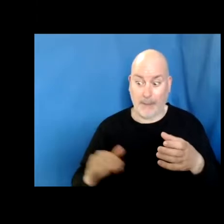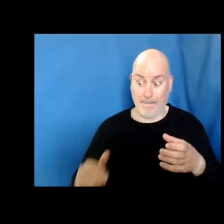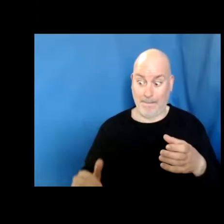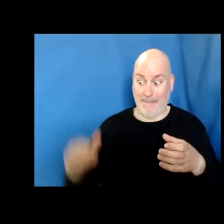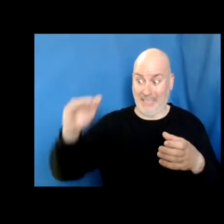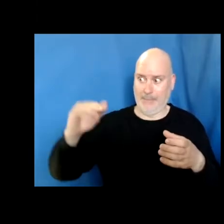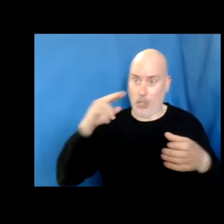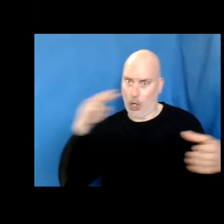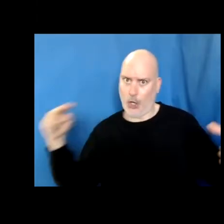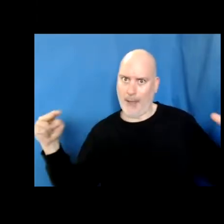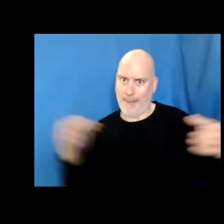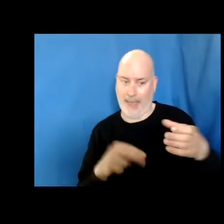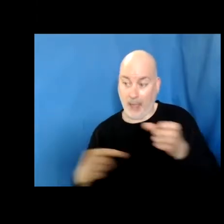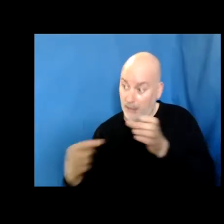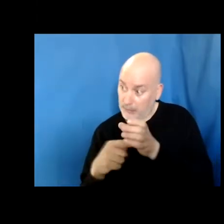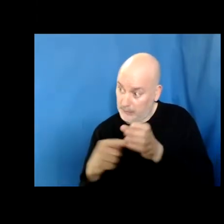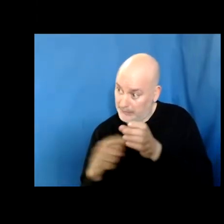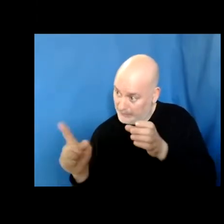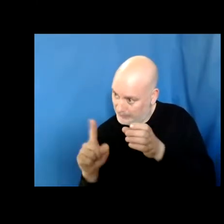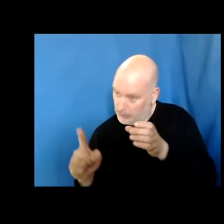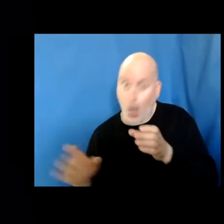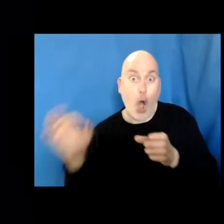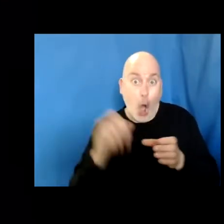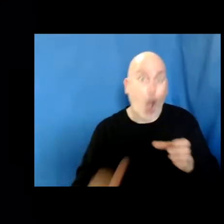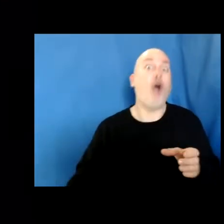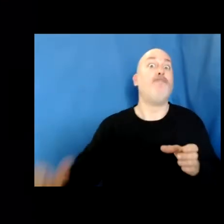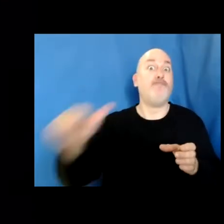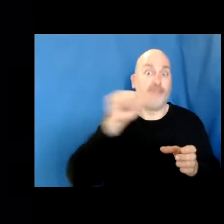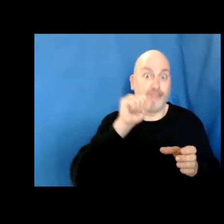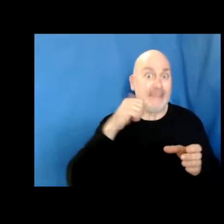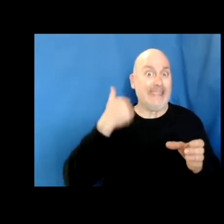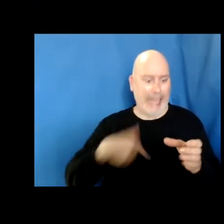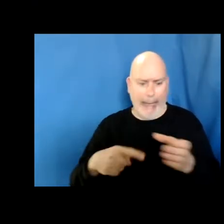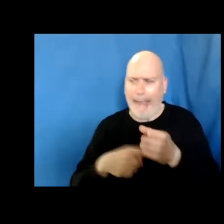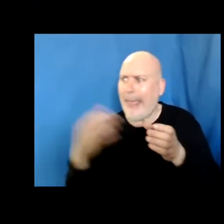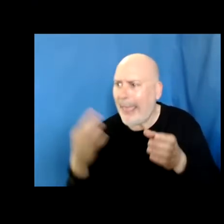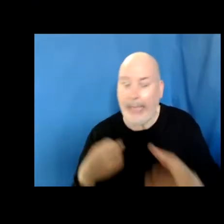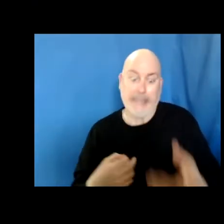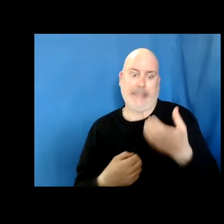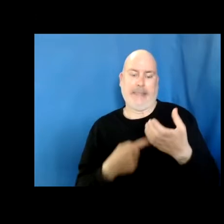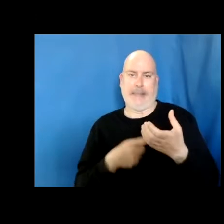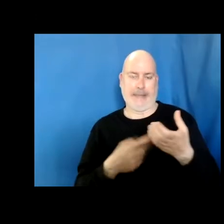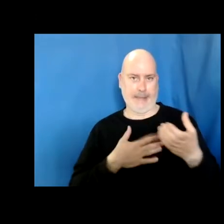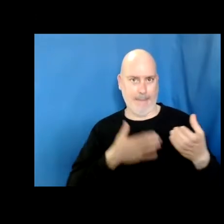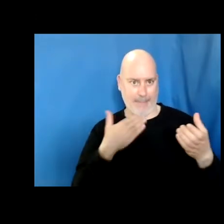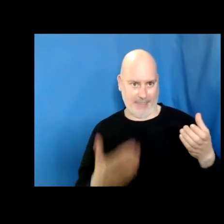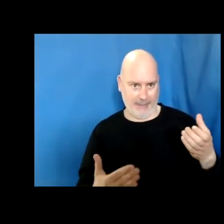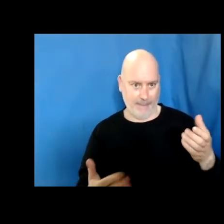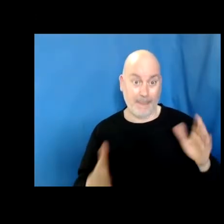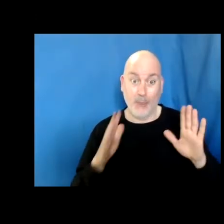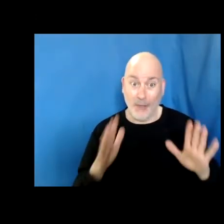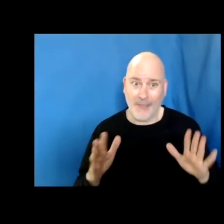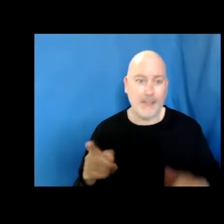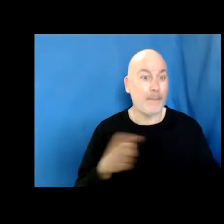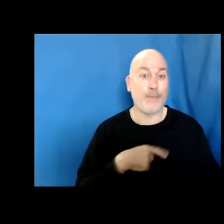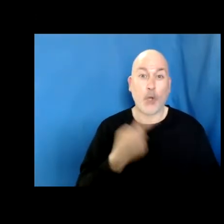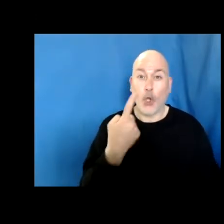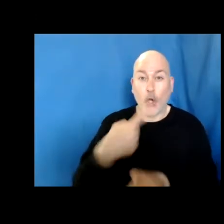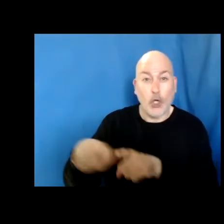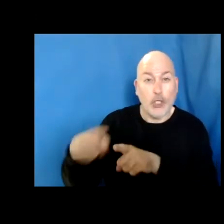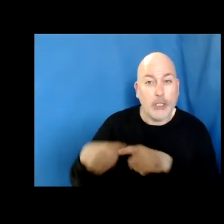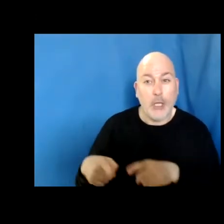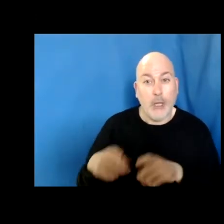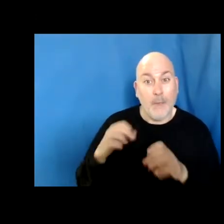para que nosotros podamos saber qué es lo que se ha tomado. Por lo tanto, lo que decimos de no es no guardar productos